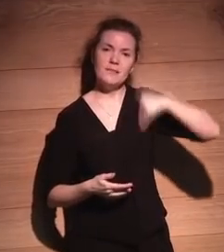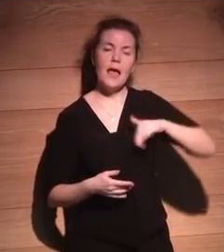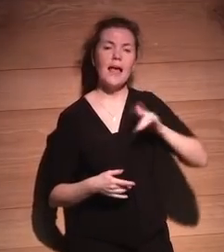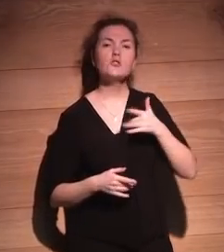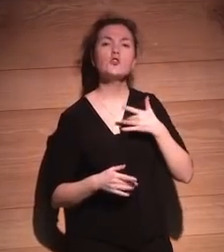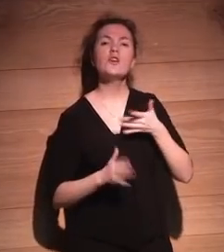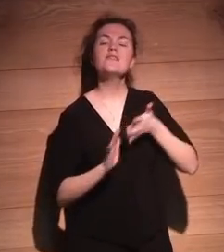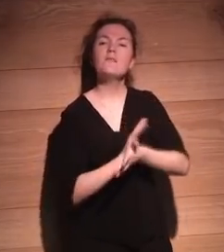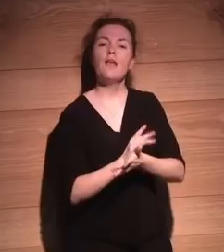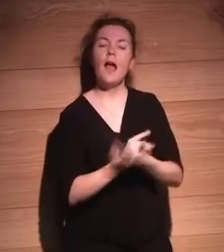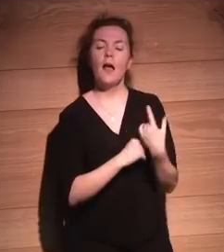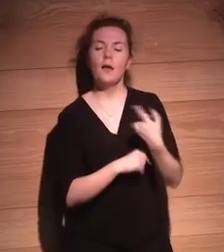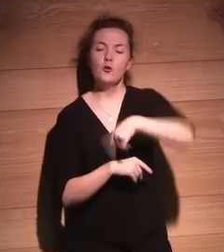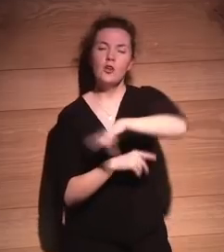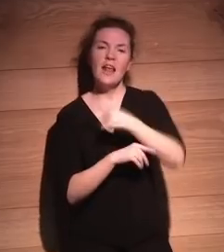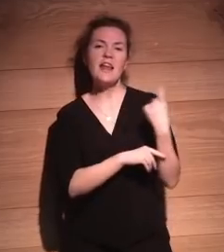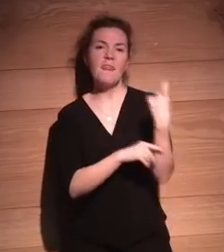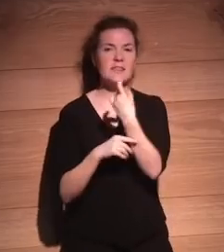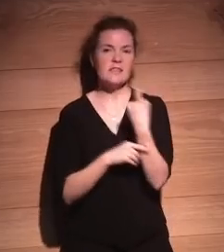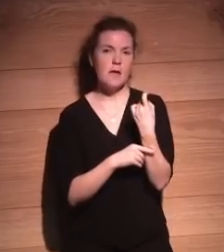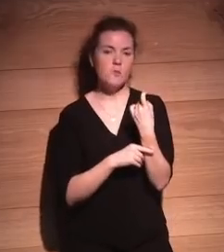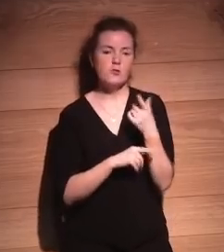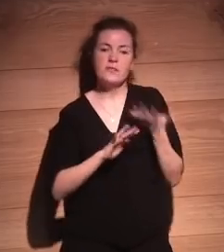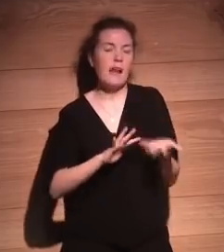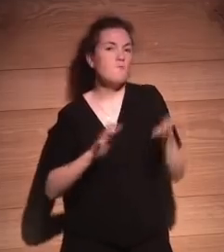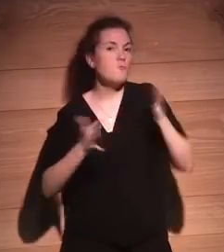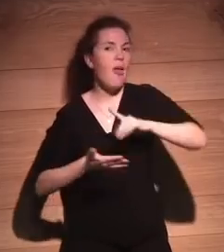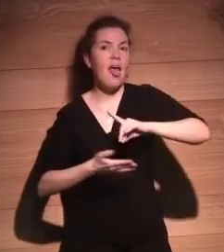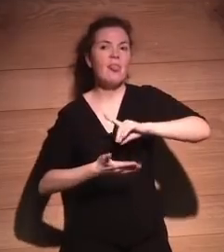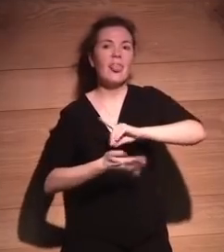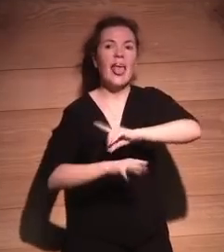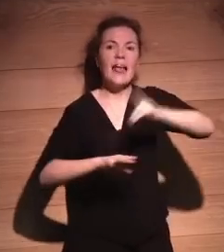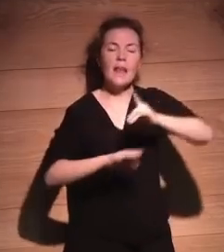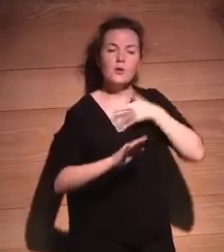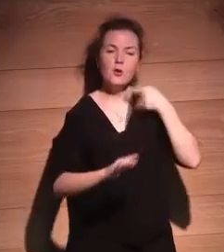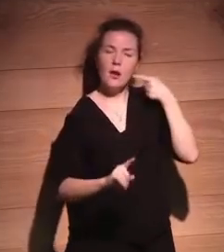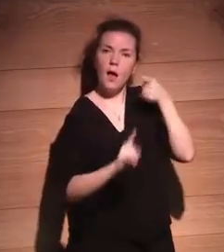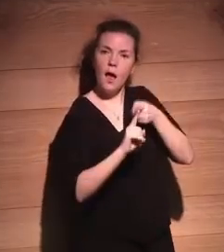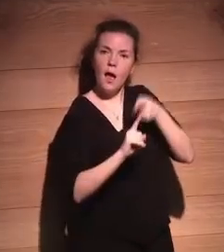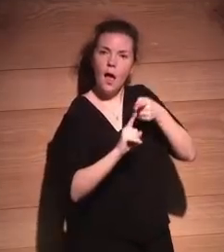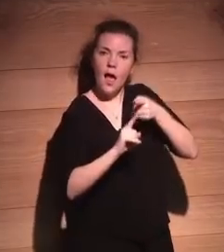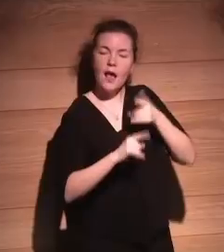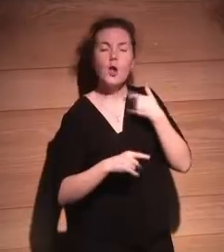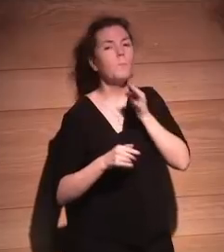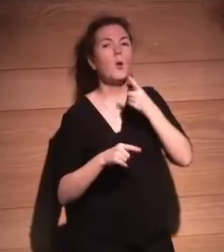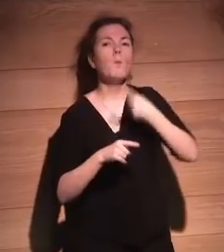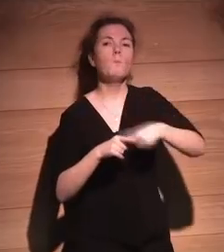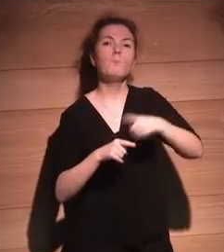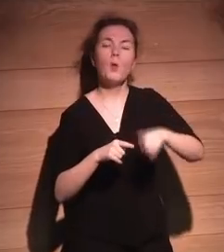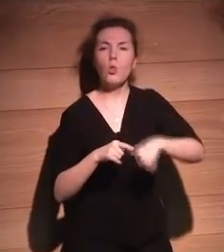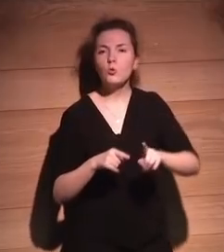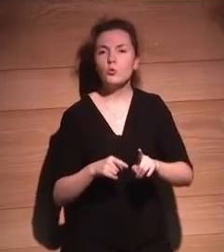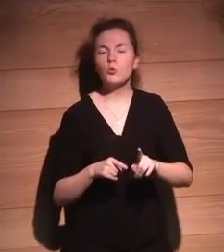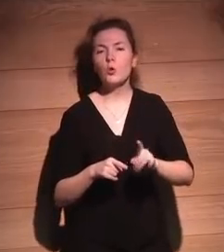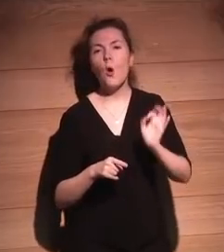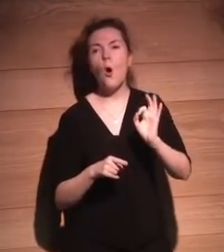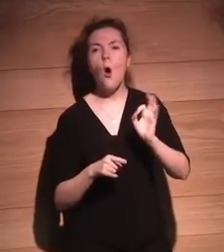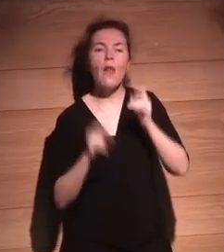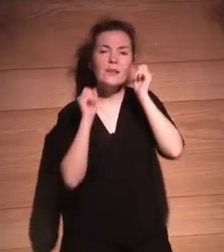la necesidad de abordar la transformación digital, a la que no me quiero referir desde el punto de vista de producto ni desde el punto de